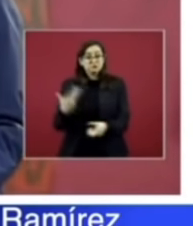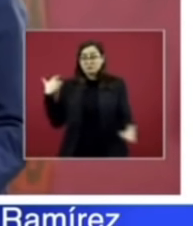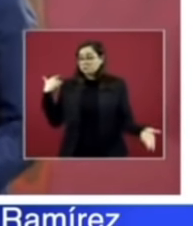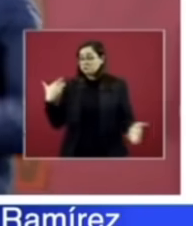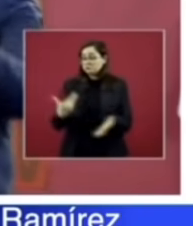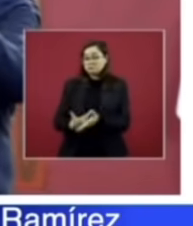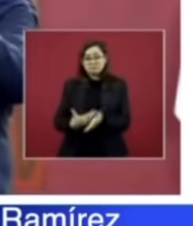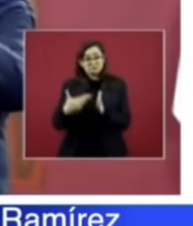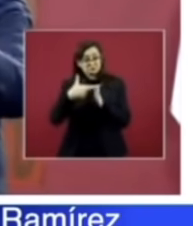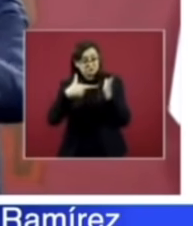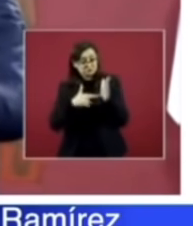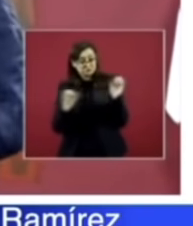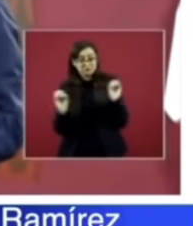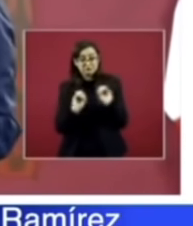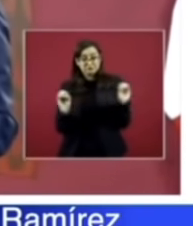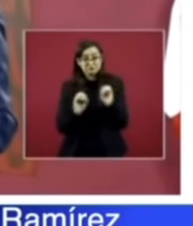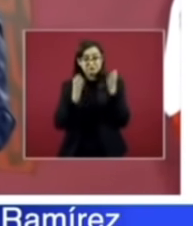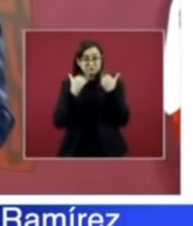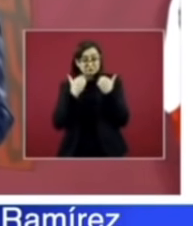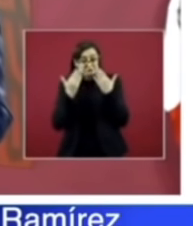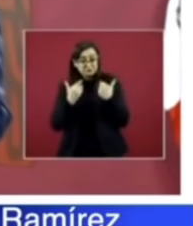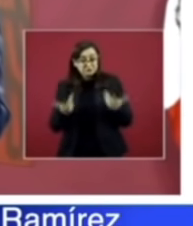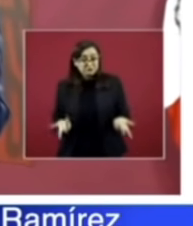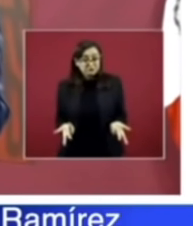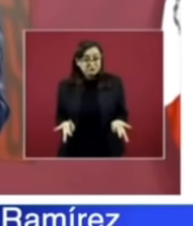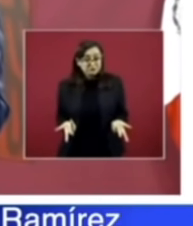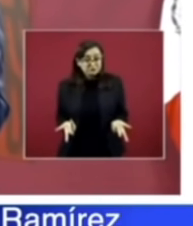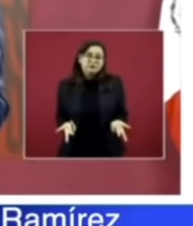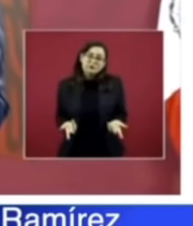es por esto